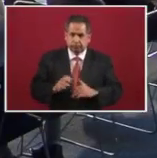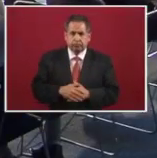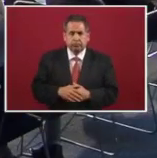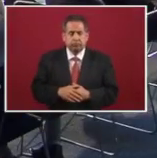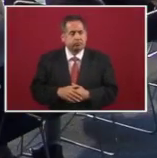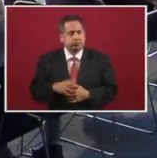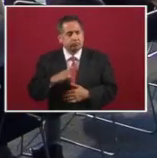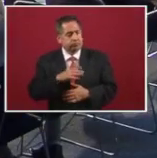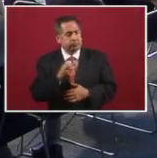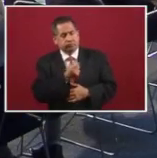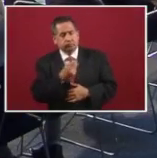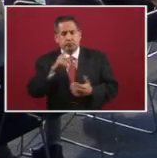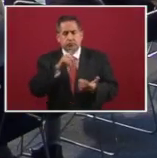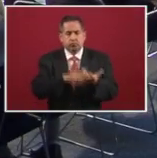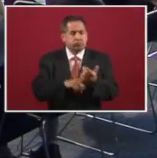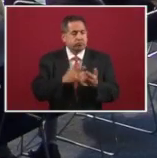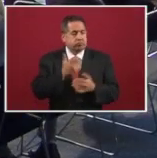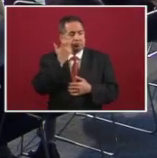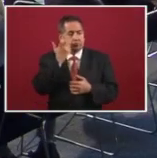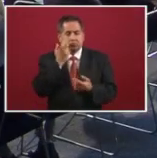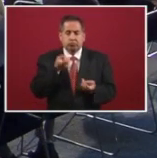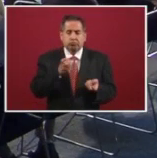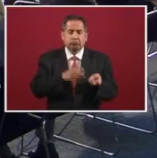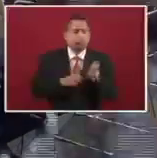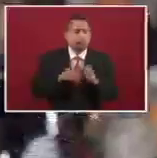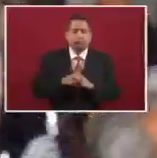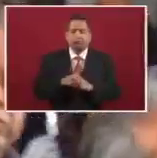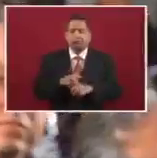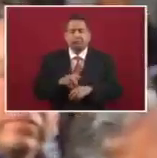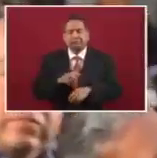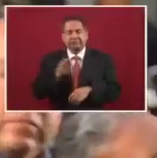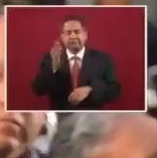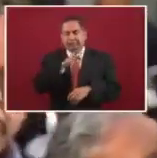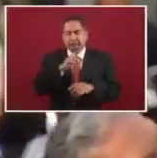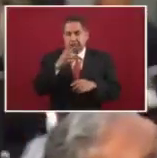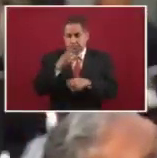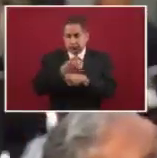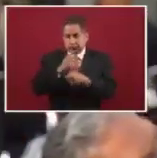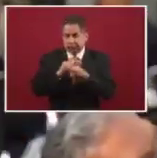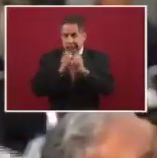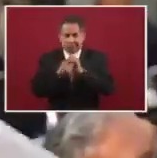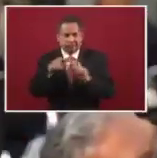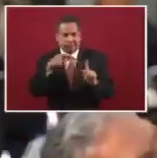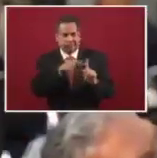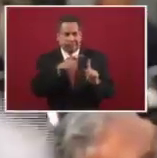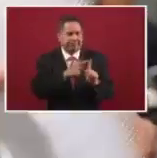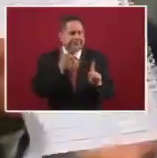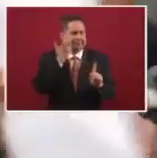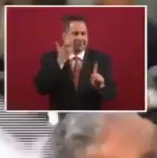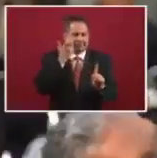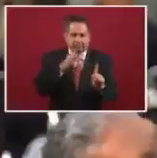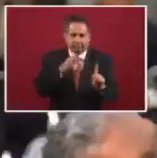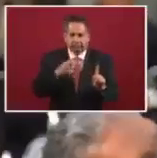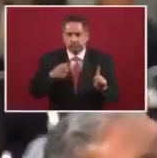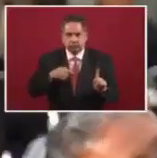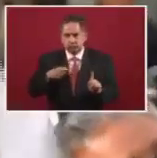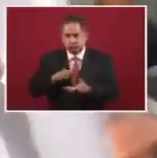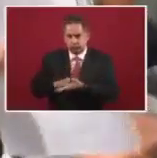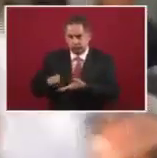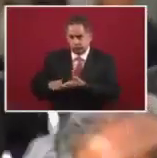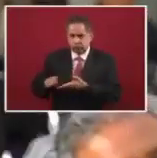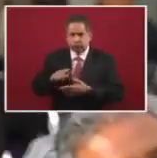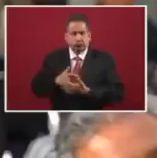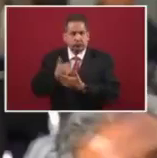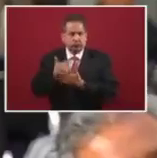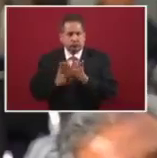muchos camajanes que se subieron al carro de la Cuarta Transformación. Nosotros como periodistas, yo no soy periodista, soy